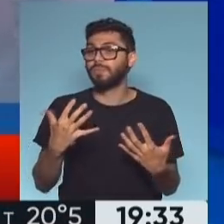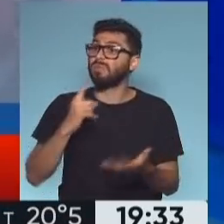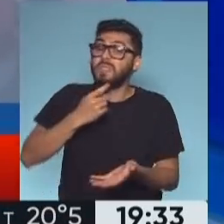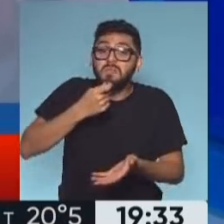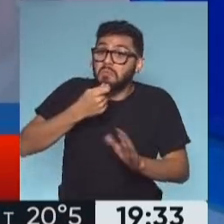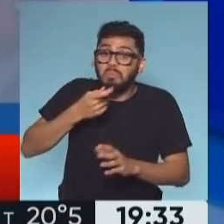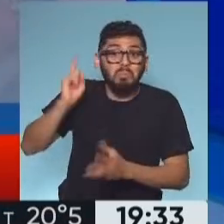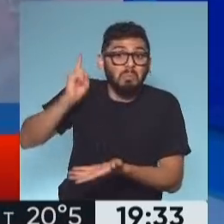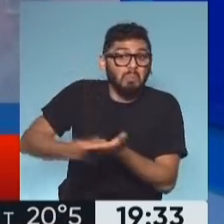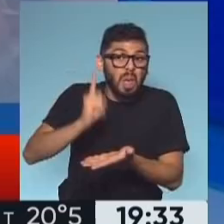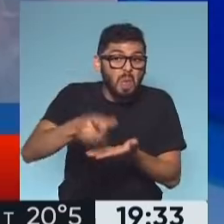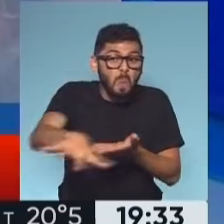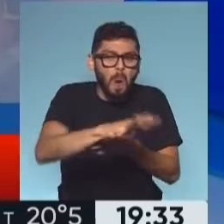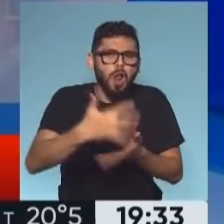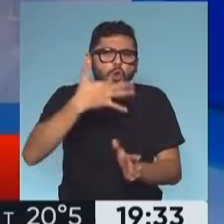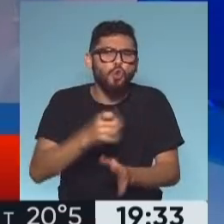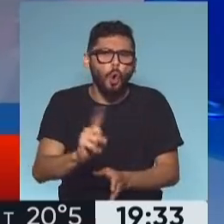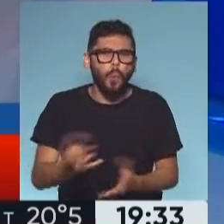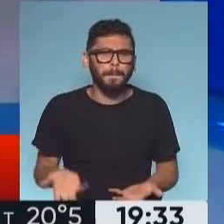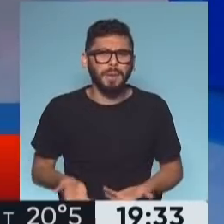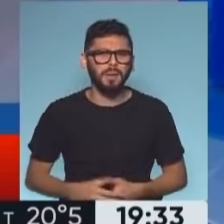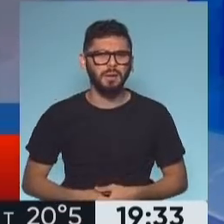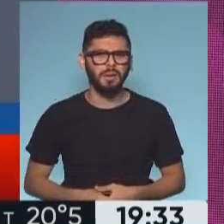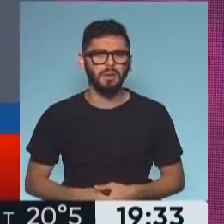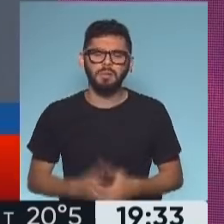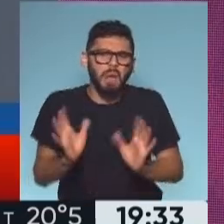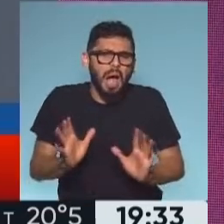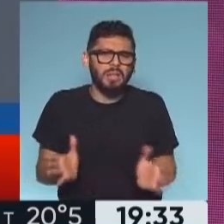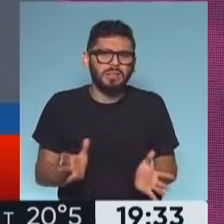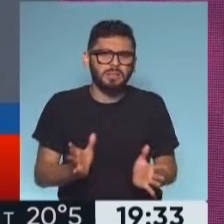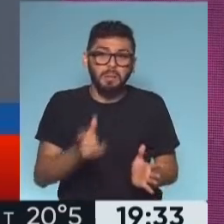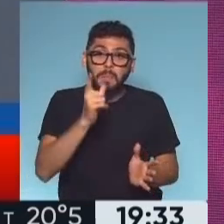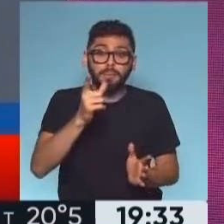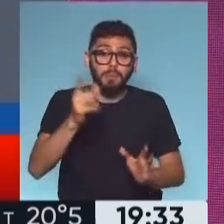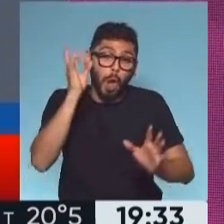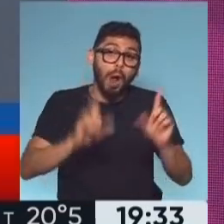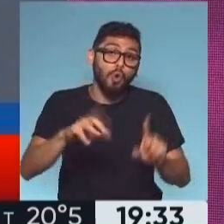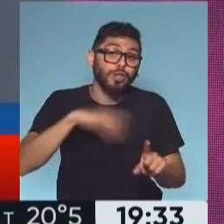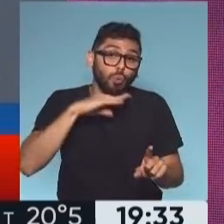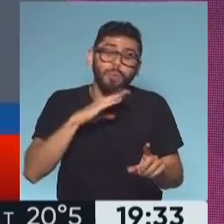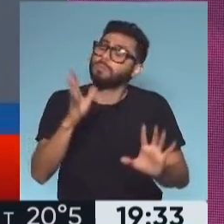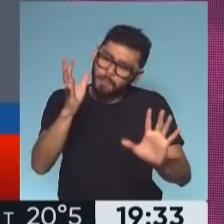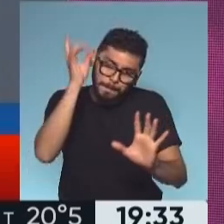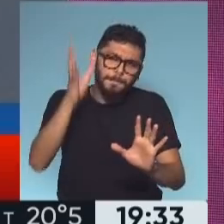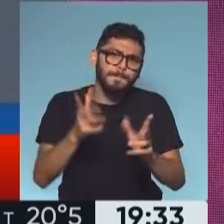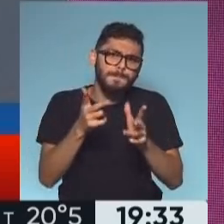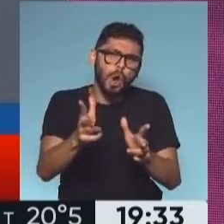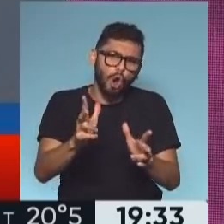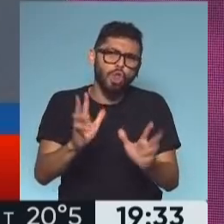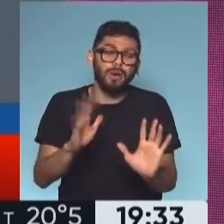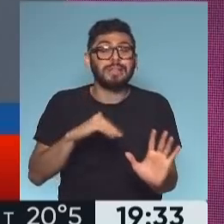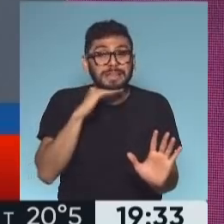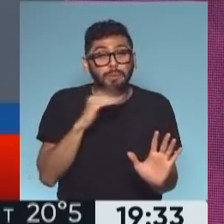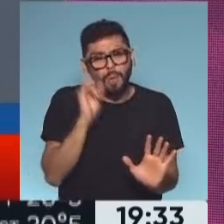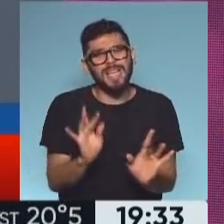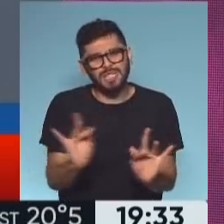cumplir. La conducta que dicten no la van a cumplir, porque son así, hay cada estúpido hablando, perdónenme por el término, que es bastante livianito,